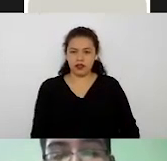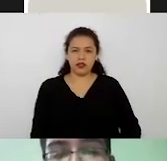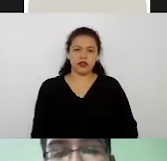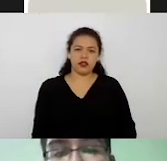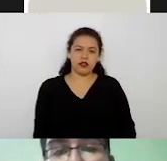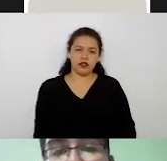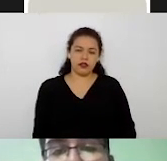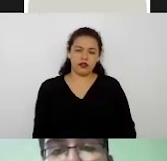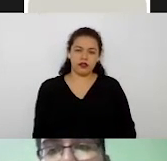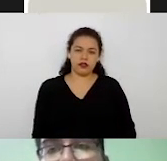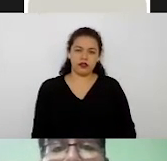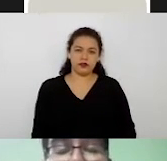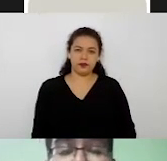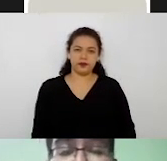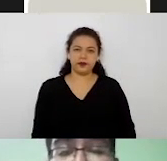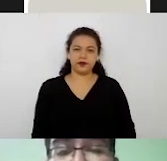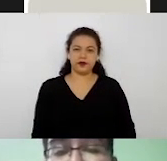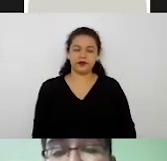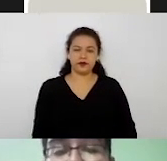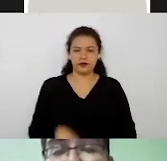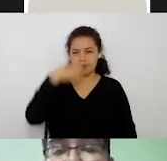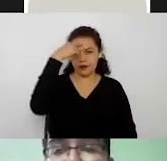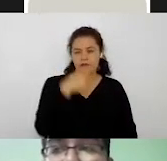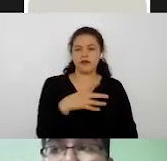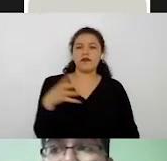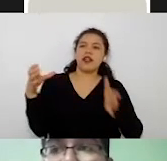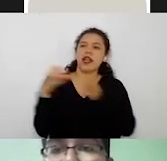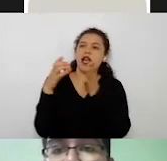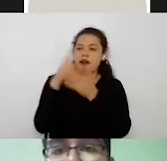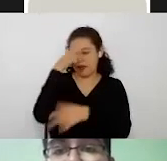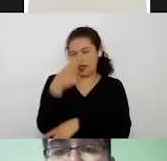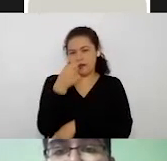que los que tienen que ver con, por ejemplo, los botiquines o